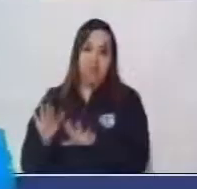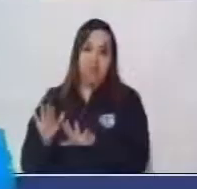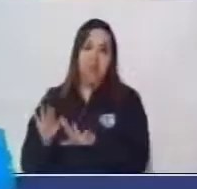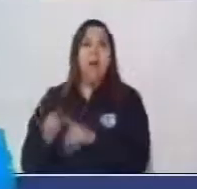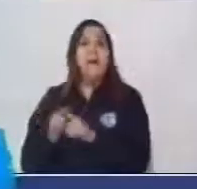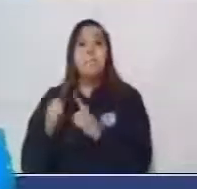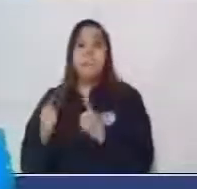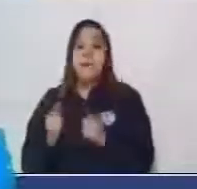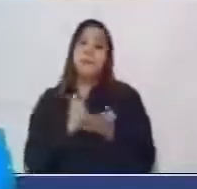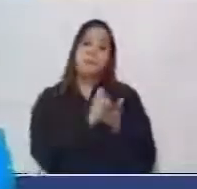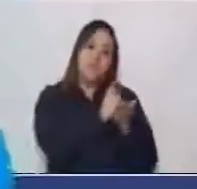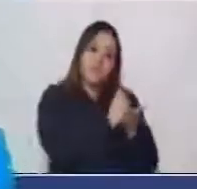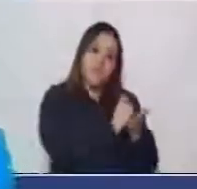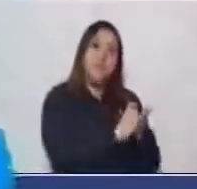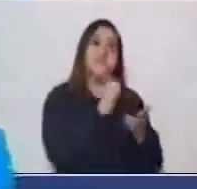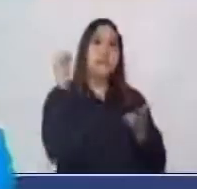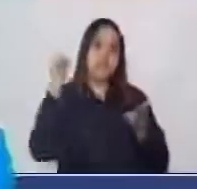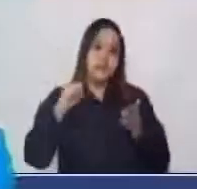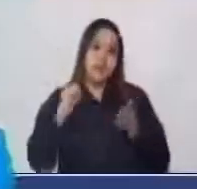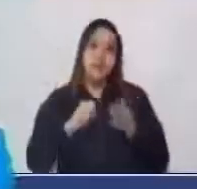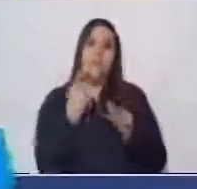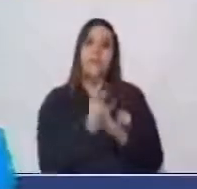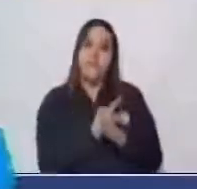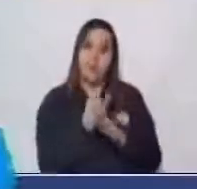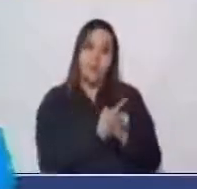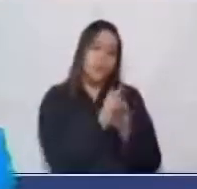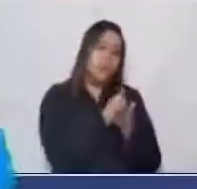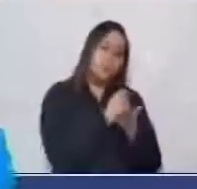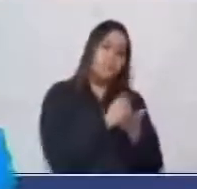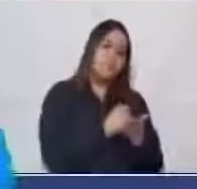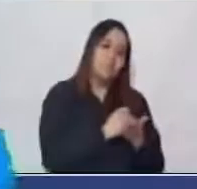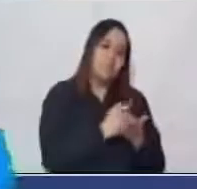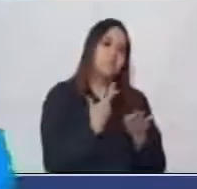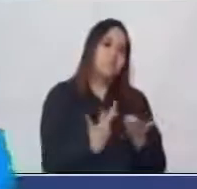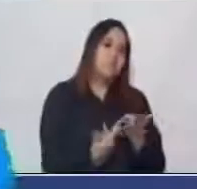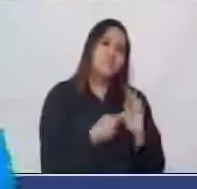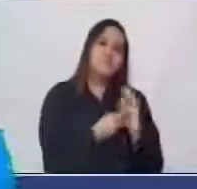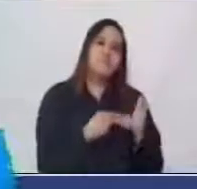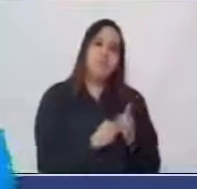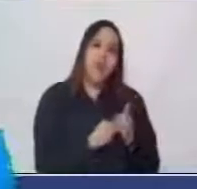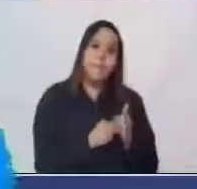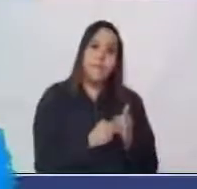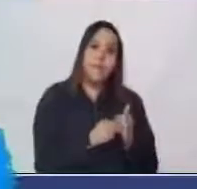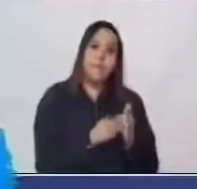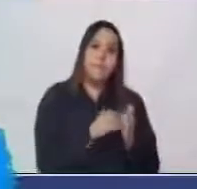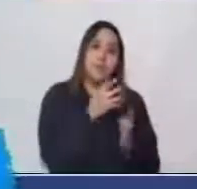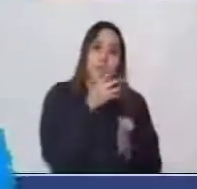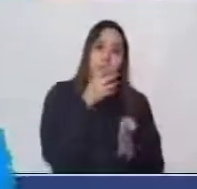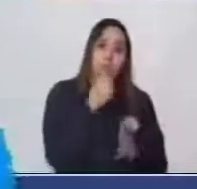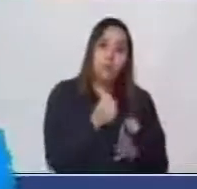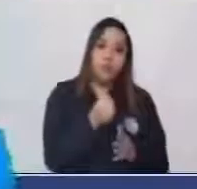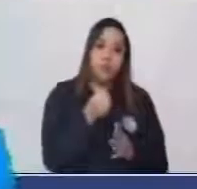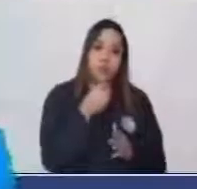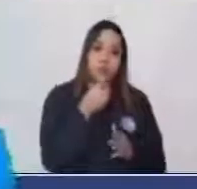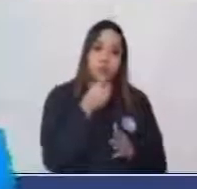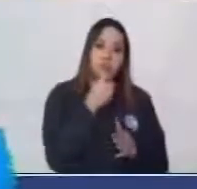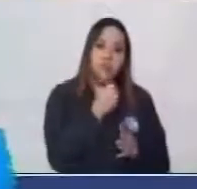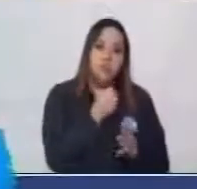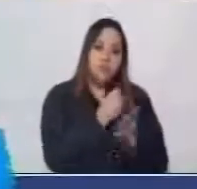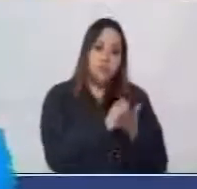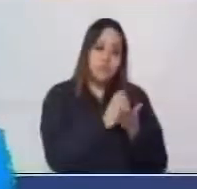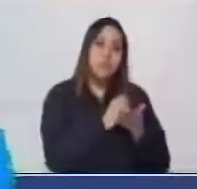ayudarán a darle una entonación, a determinar pausas, para que nuestro escrito